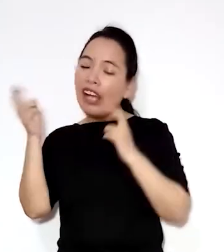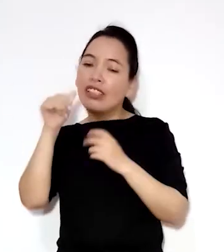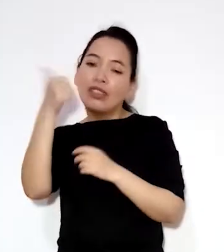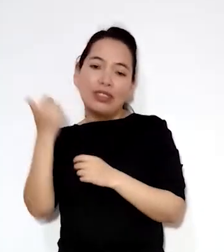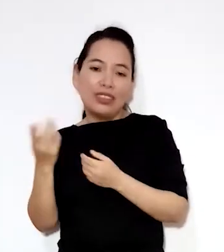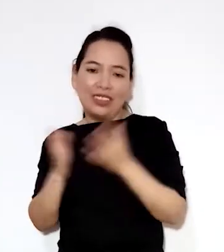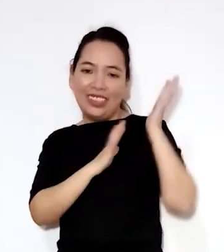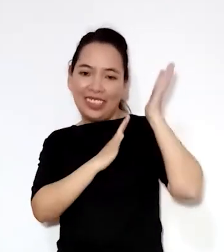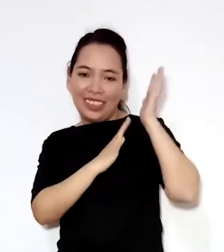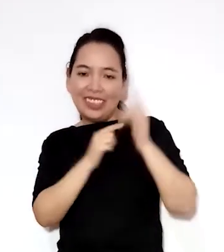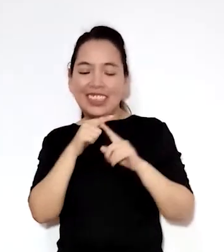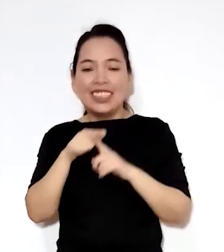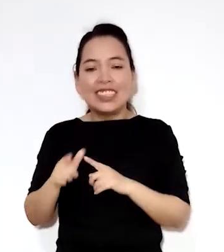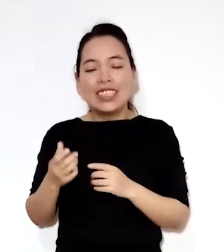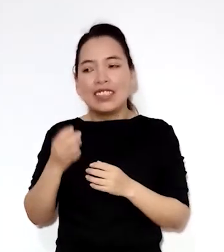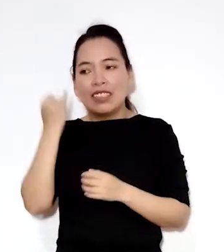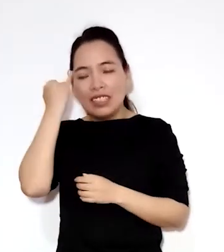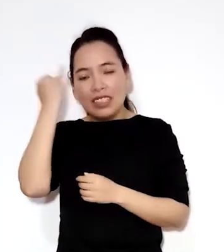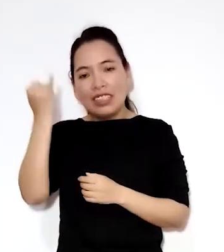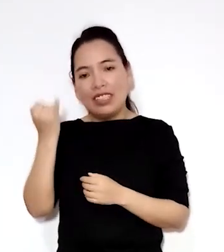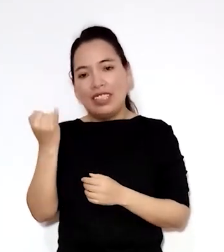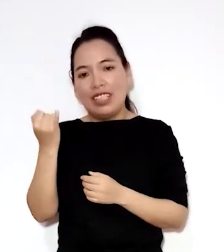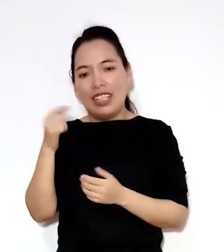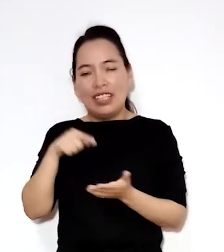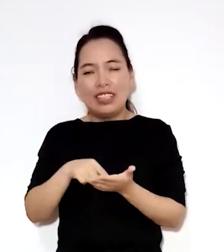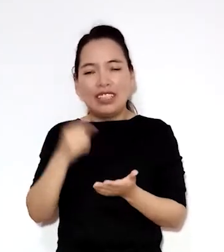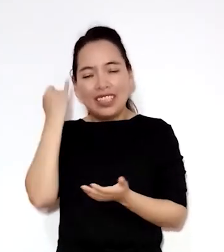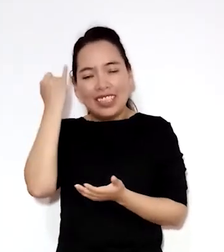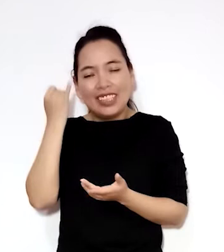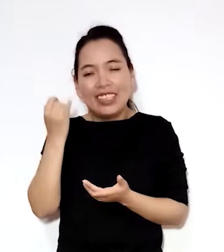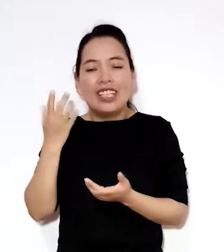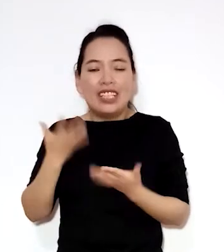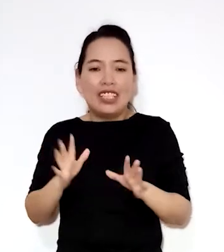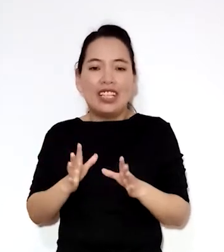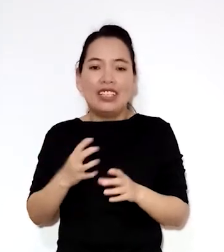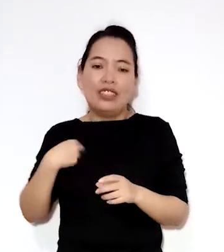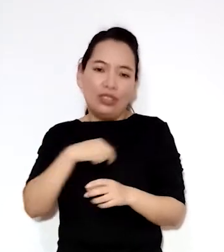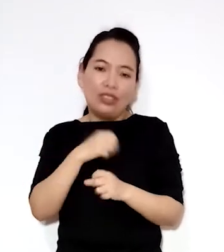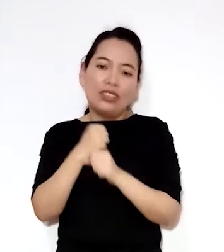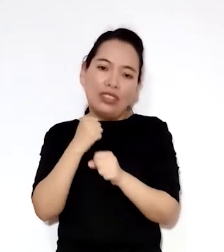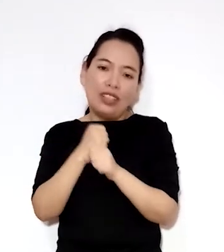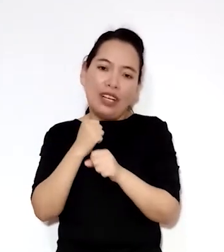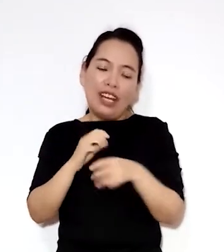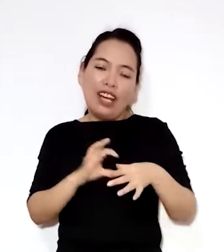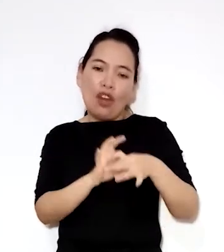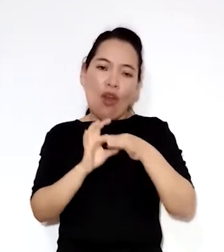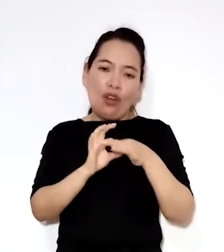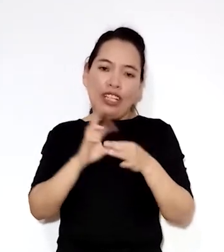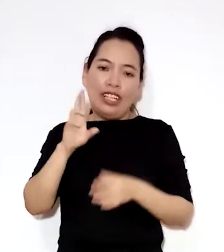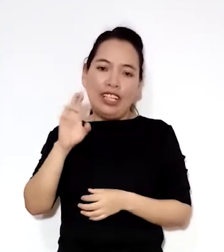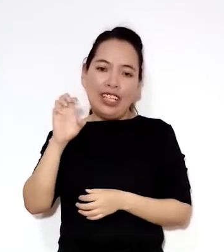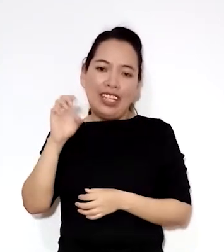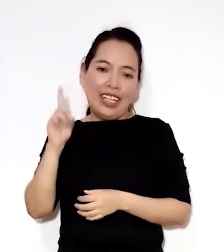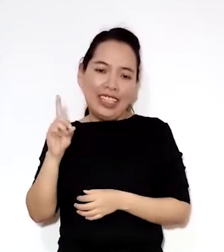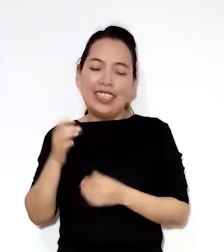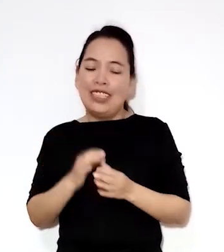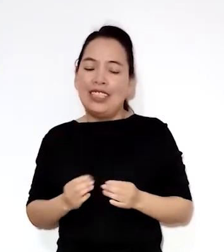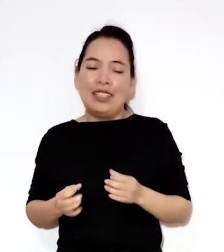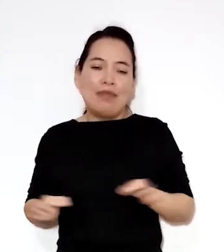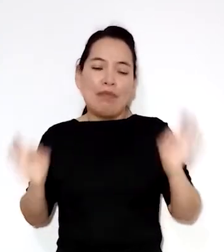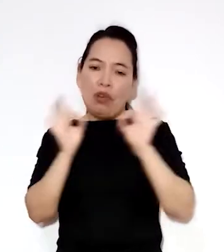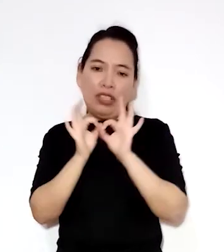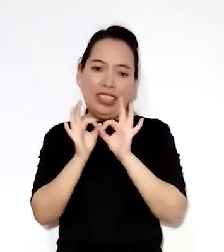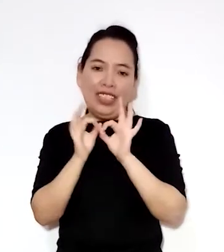compañeros dejando una idea inicial que he dicho. Trabajar en red es fundamental. Yo de verdad hoy estoy